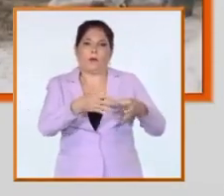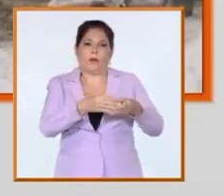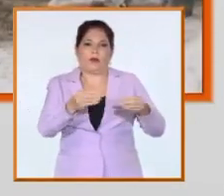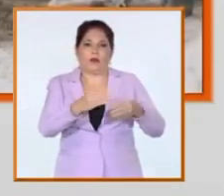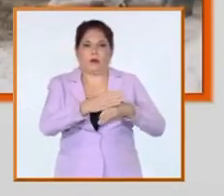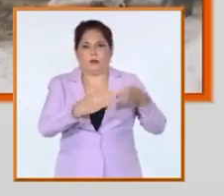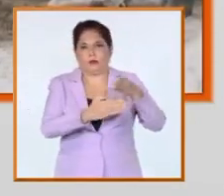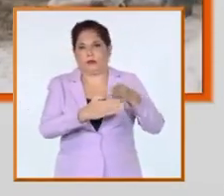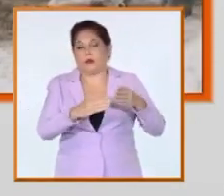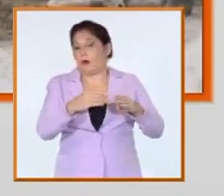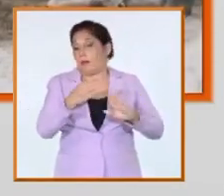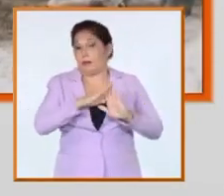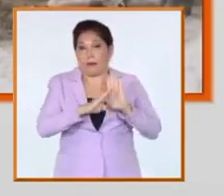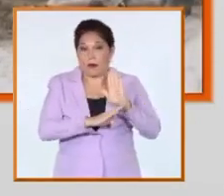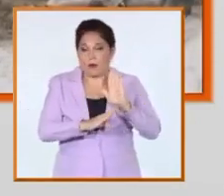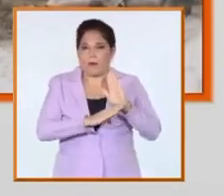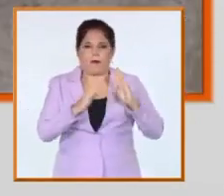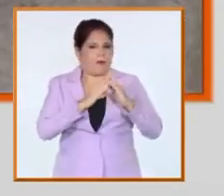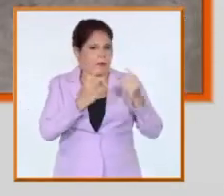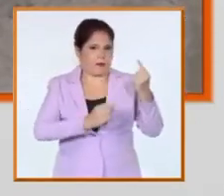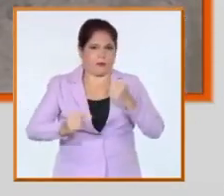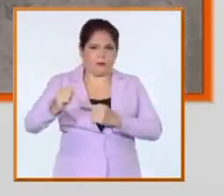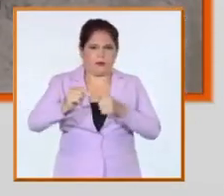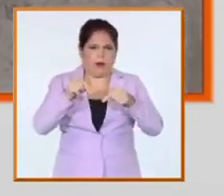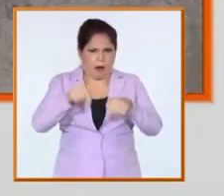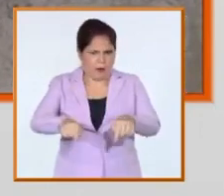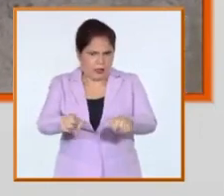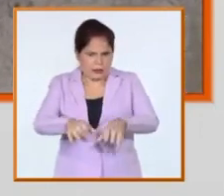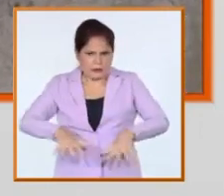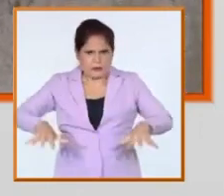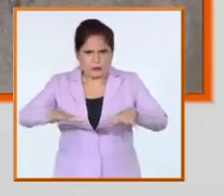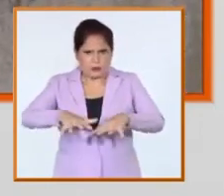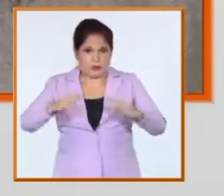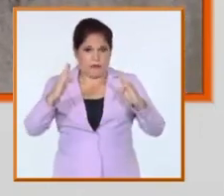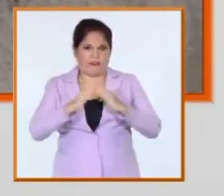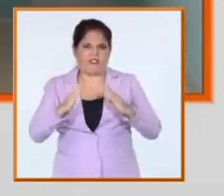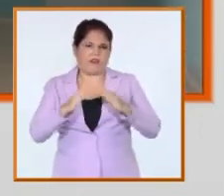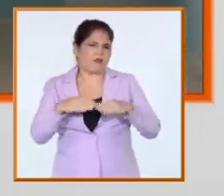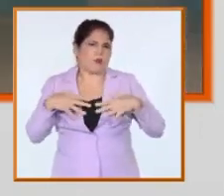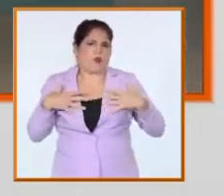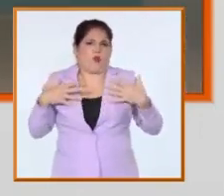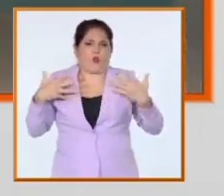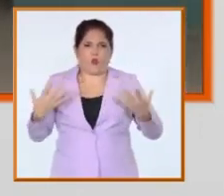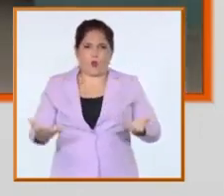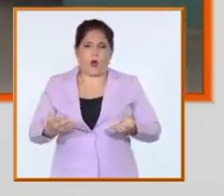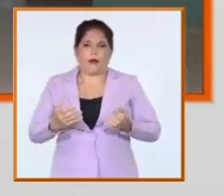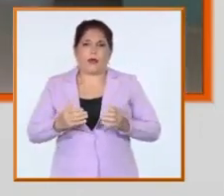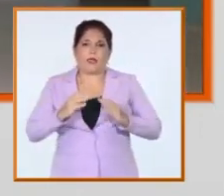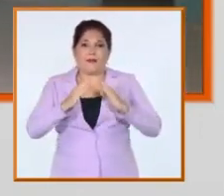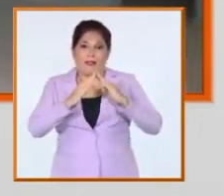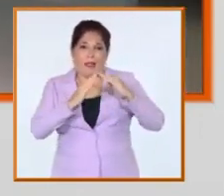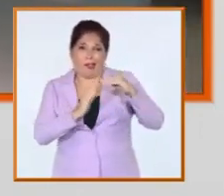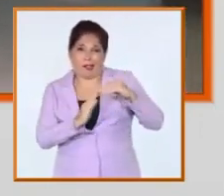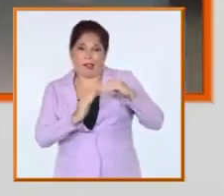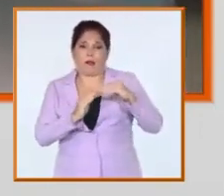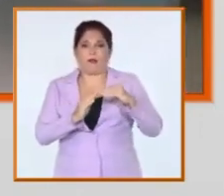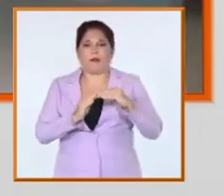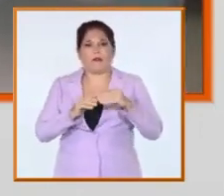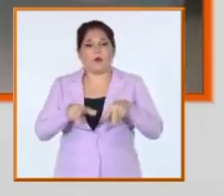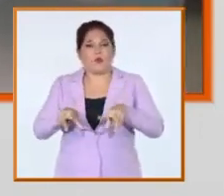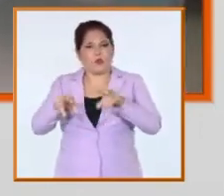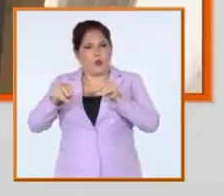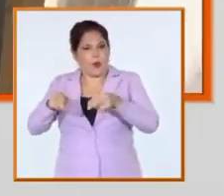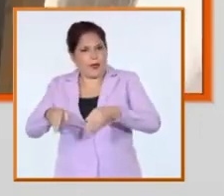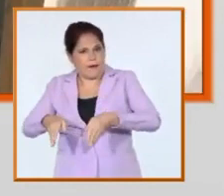vivienda ahora qué situación tenemos en cuanto a viviendas en regular en mal estado el fondo habitacional en